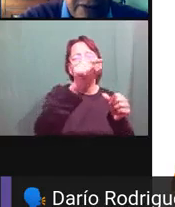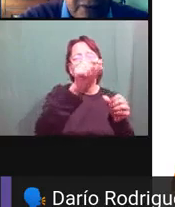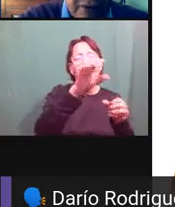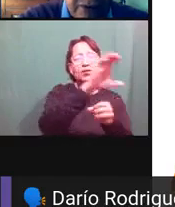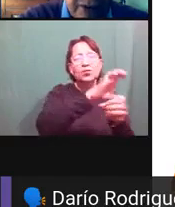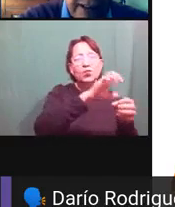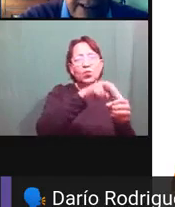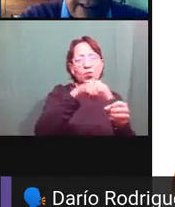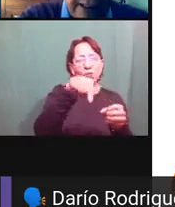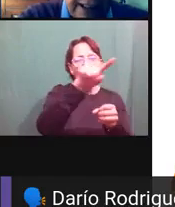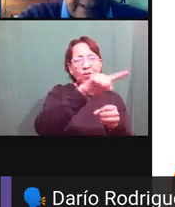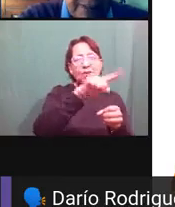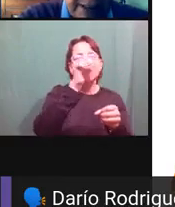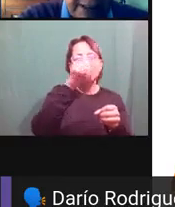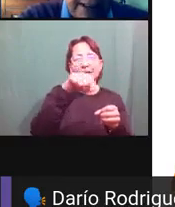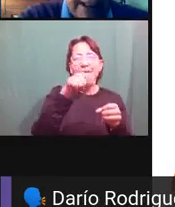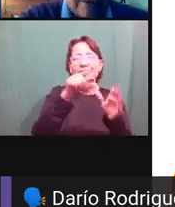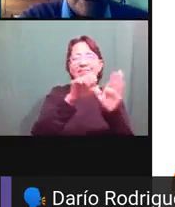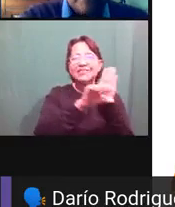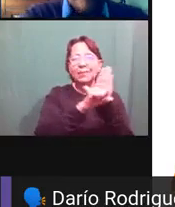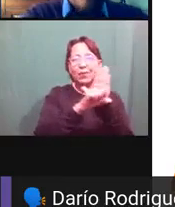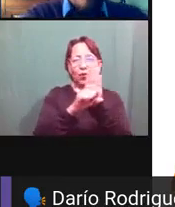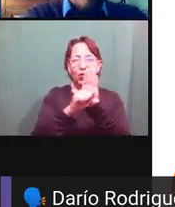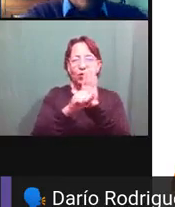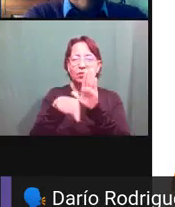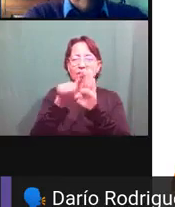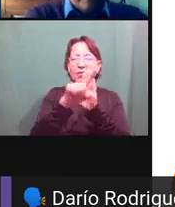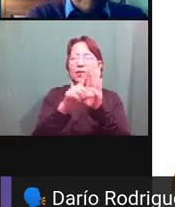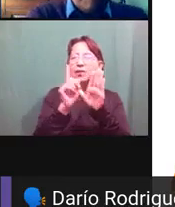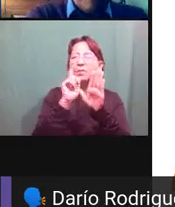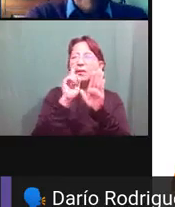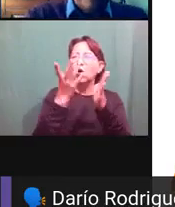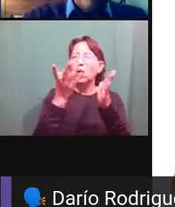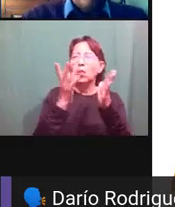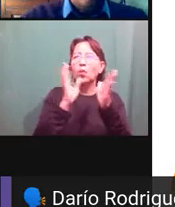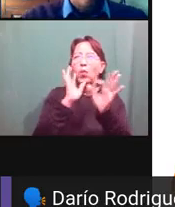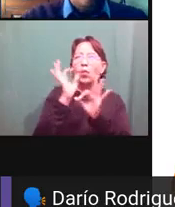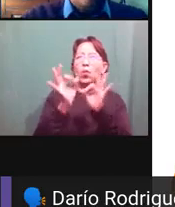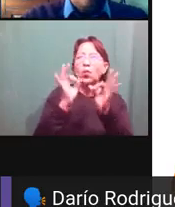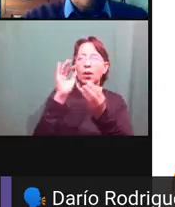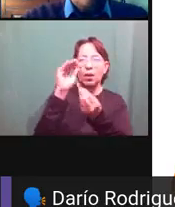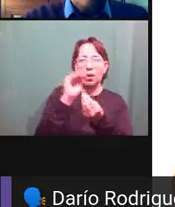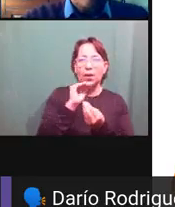nuestros símbolos en la parte de la conservación del patrimonio.